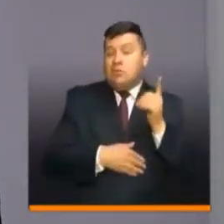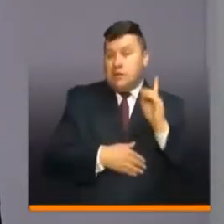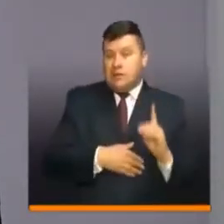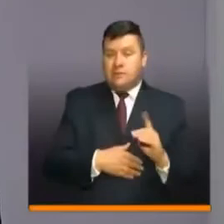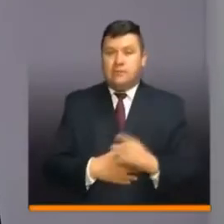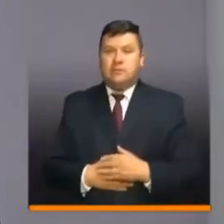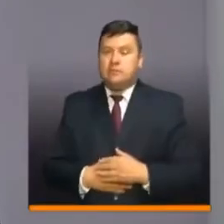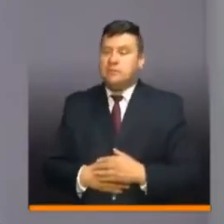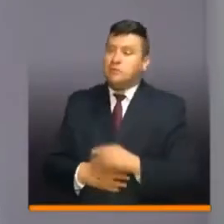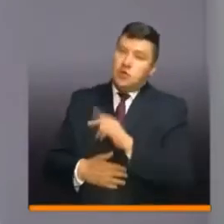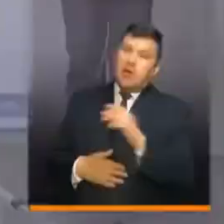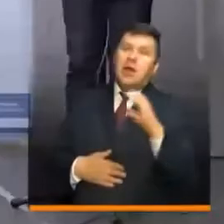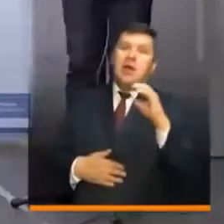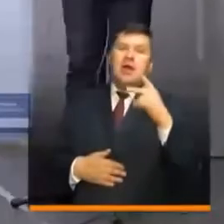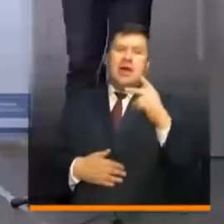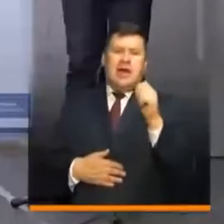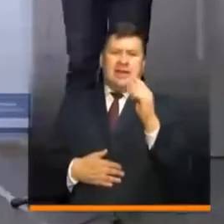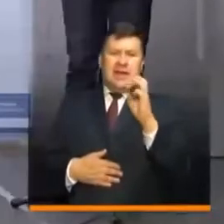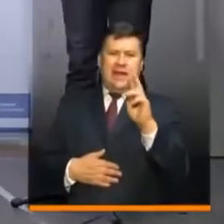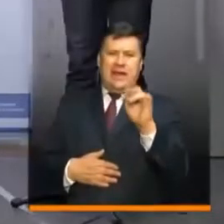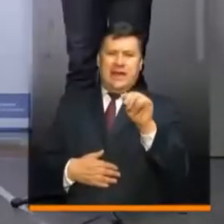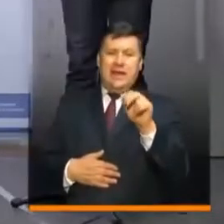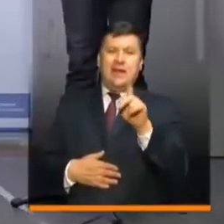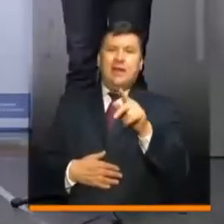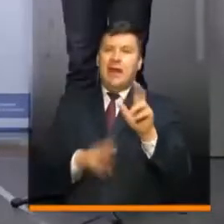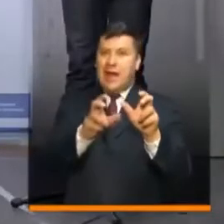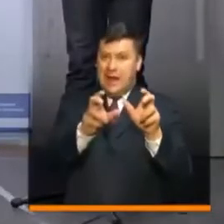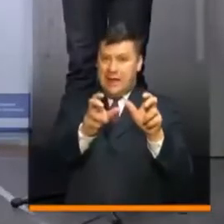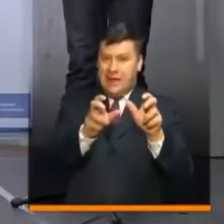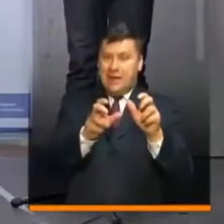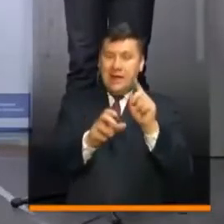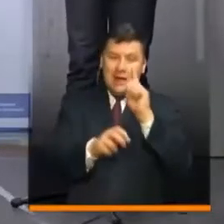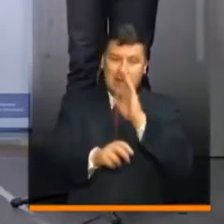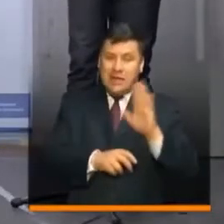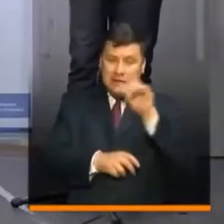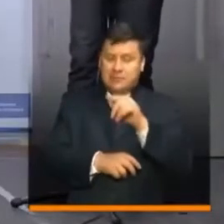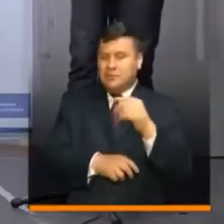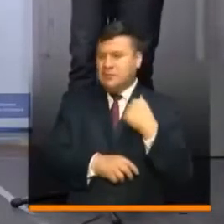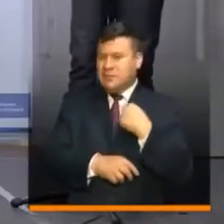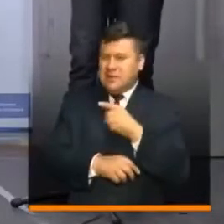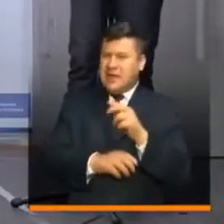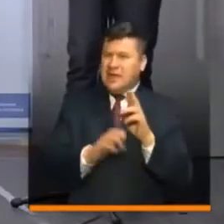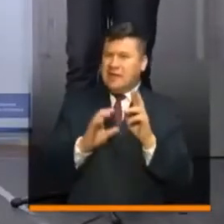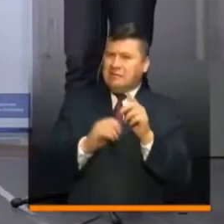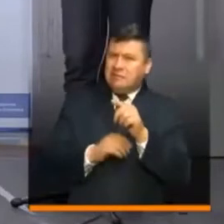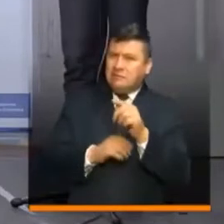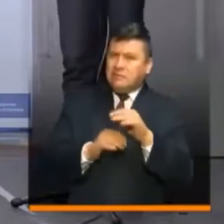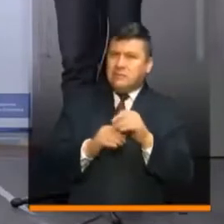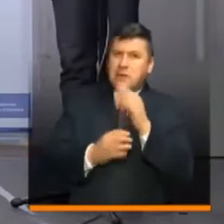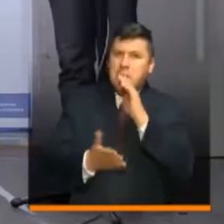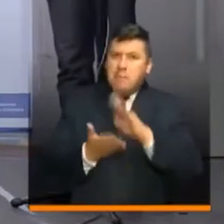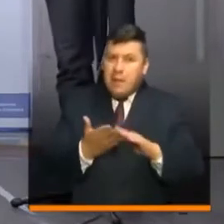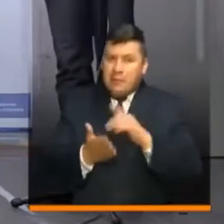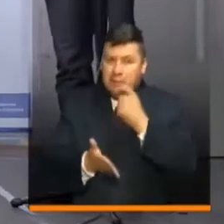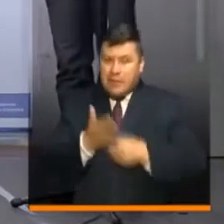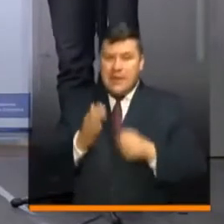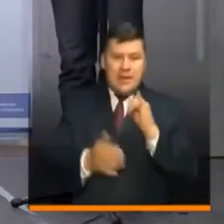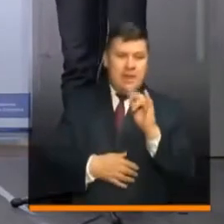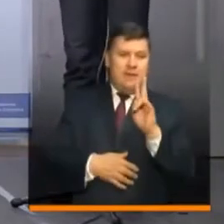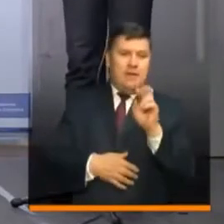catering ideal de rcn radio pregunta las empresas para este tipo de productos tendrán registro invima o como se garantiza